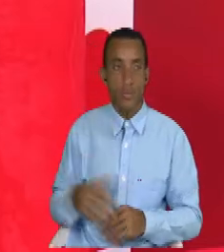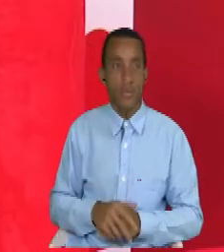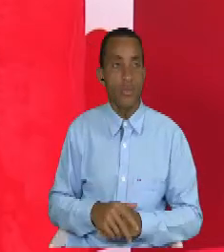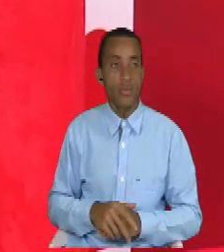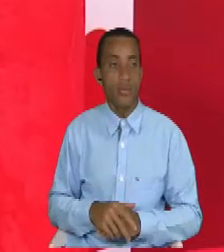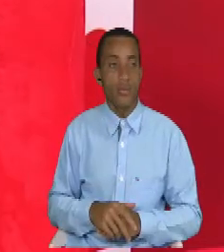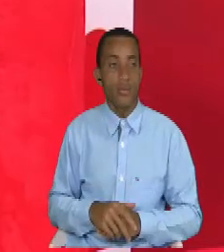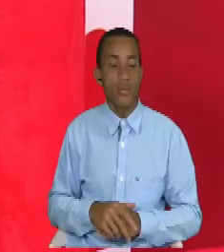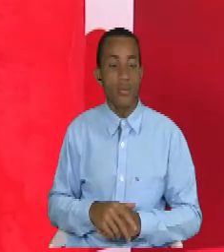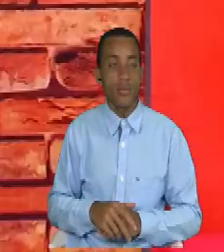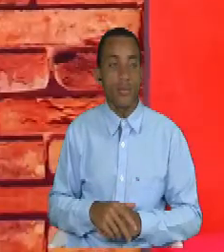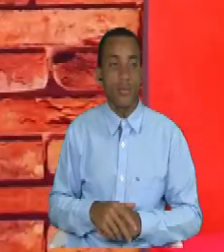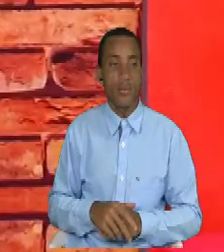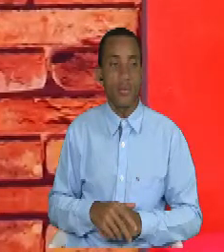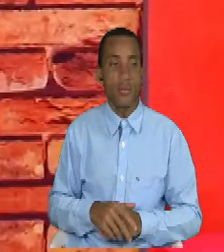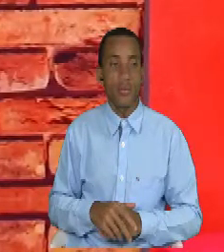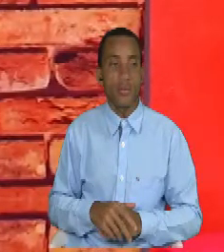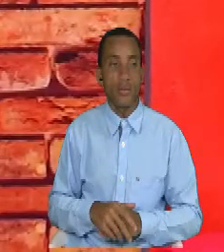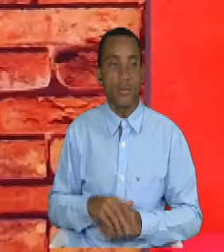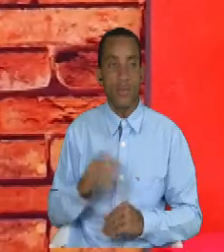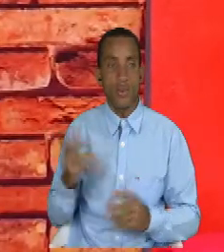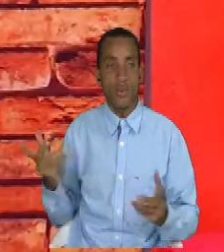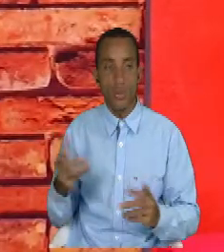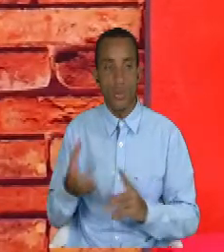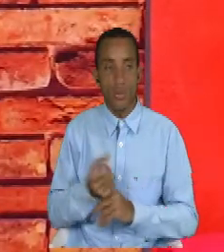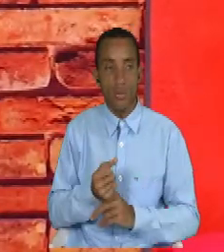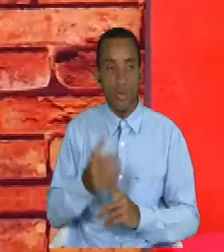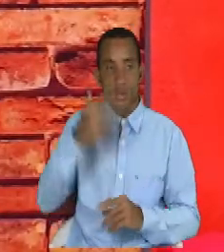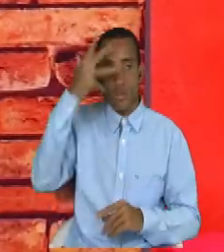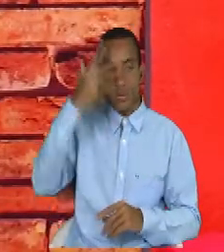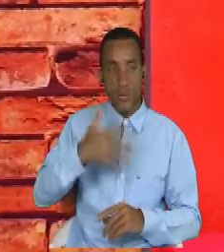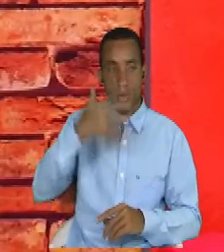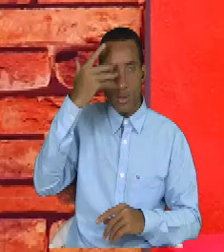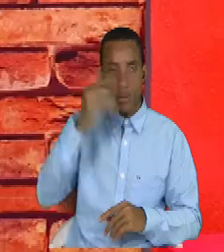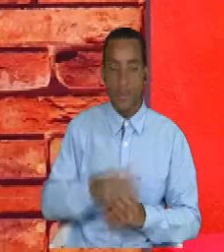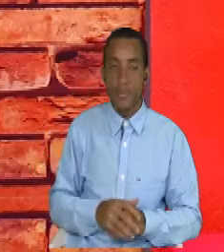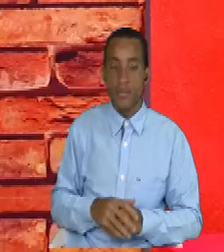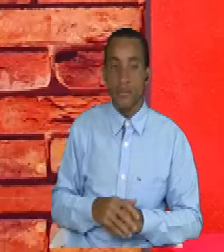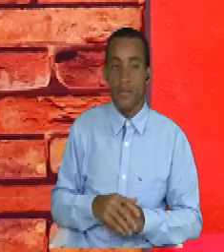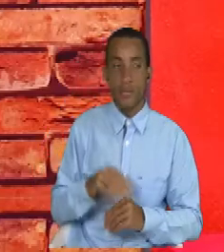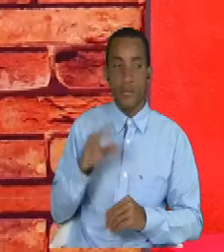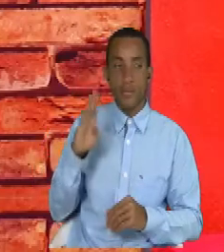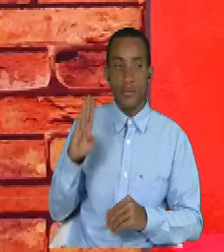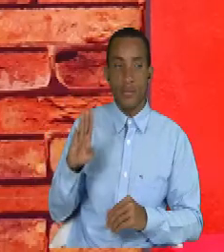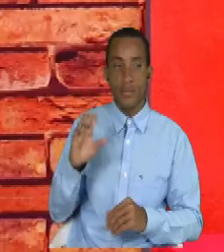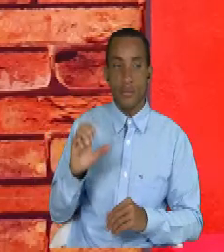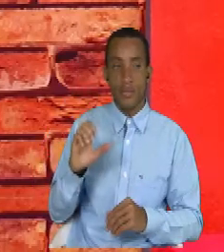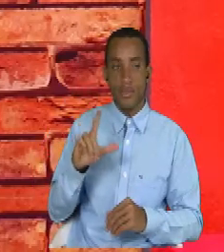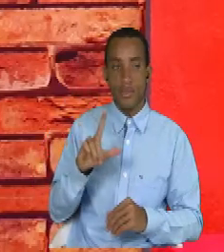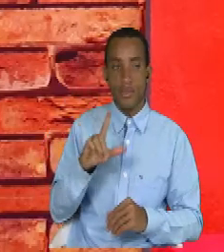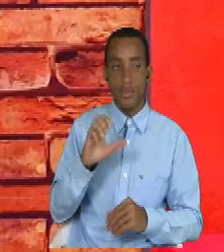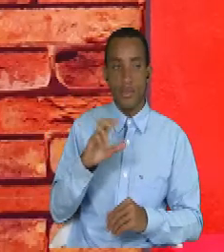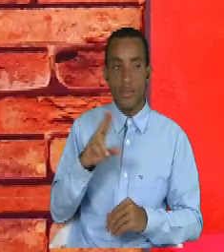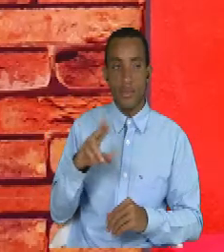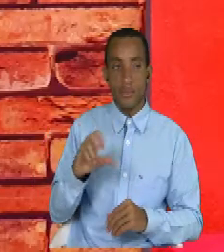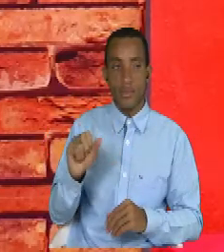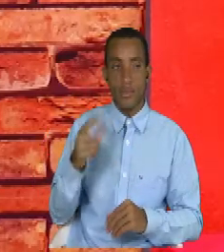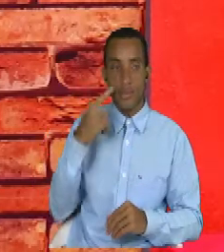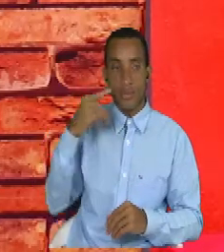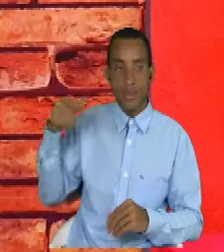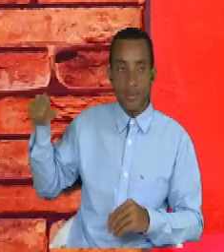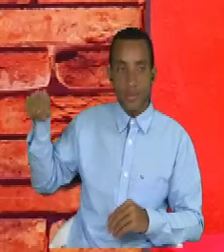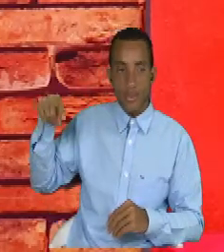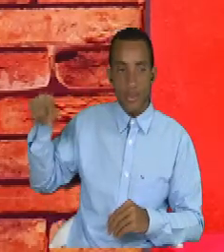bueno si claro se encuentran en facebook como belleza online o también con el nombre lucely villamizar